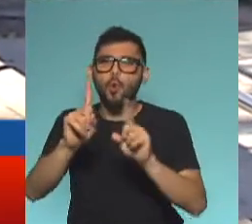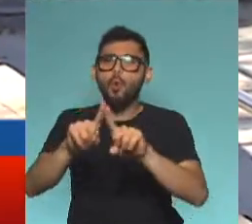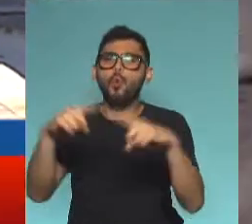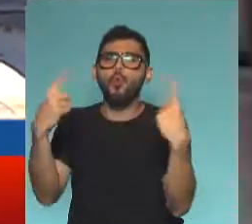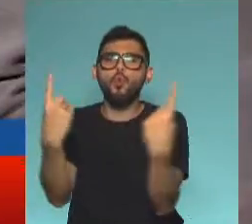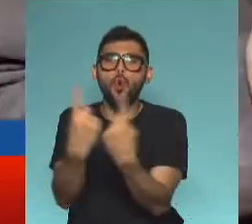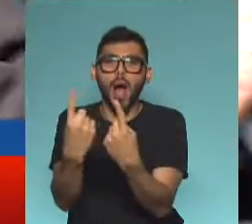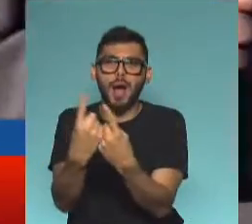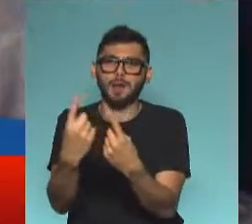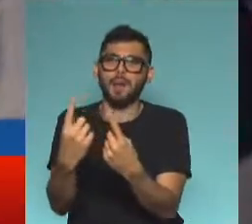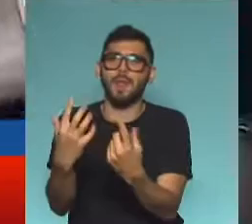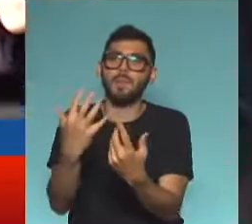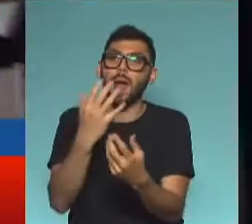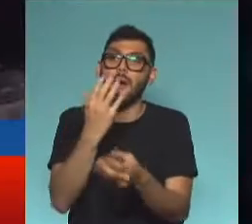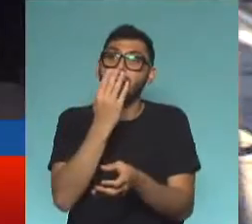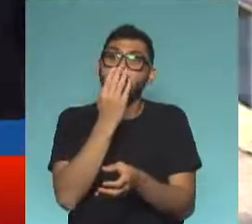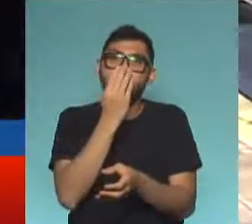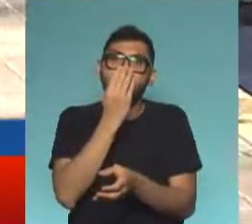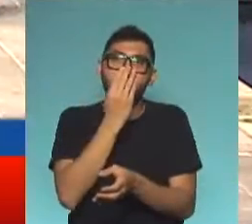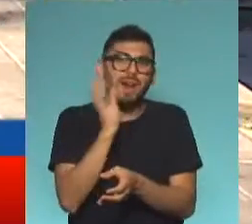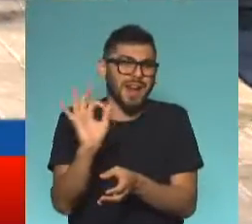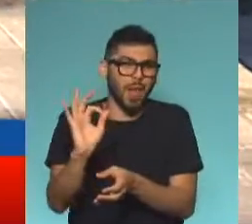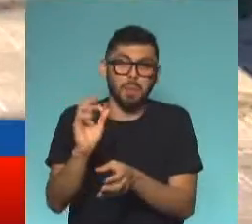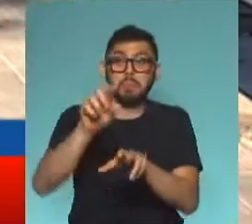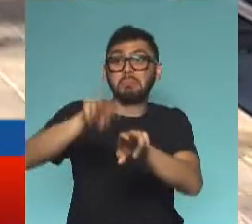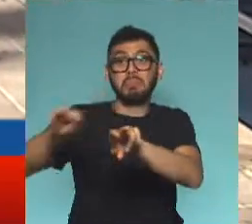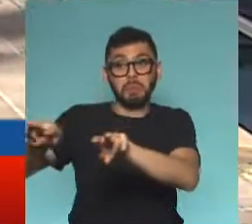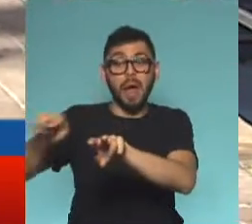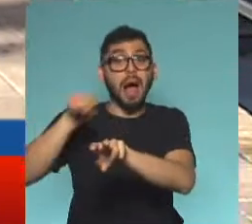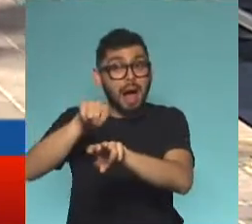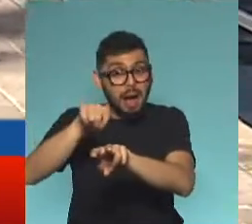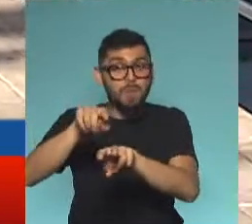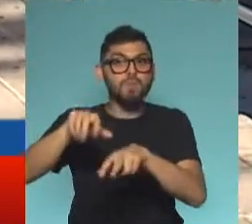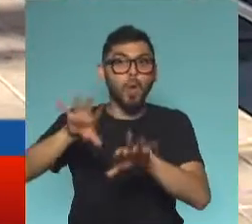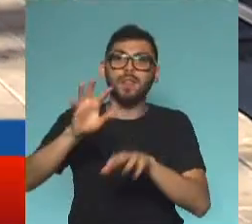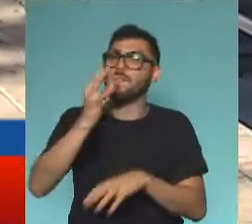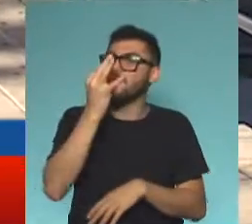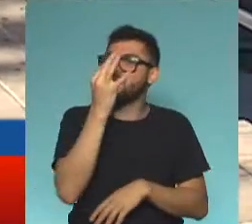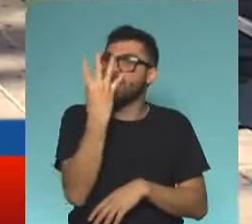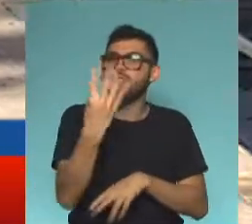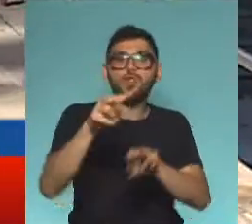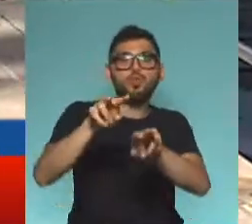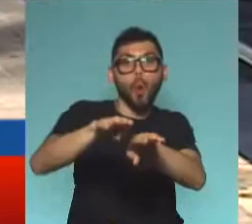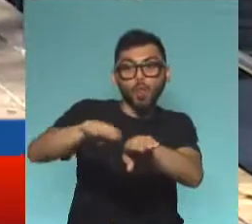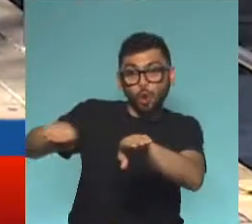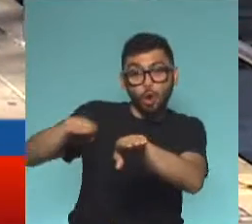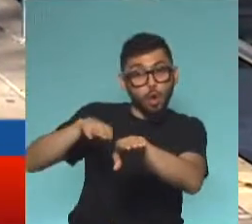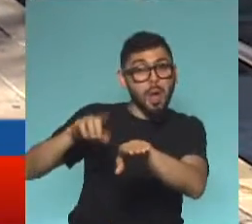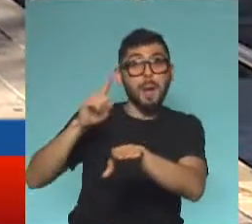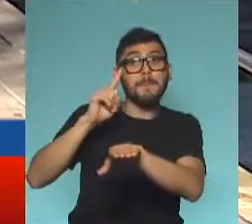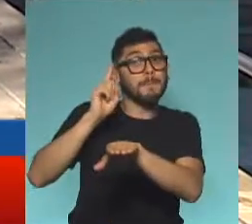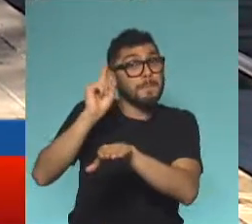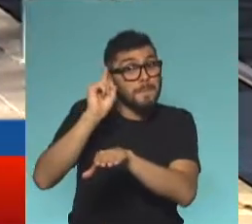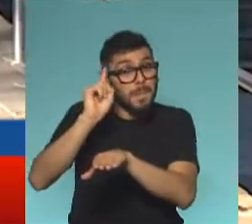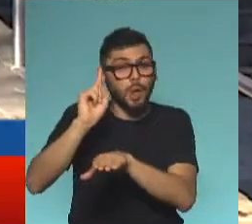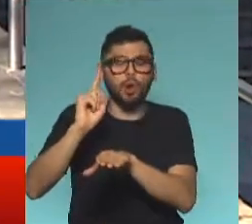ventilación no asistida que contaría con 24 camas. Pero si hablamos